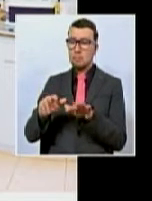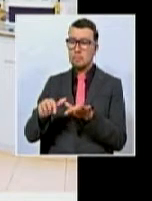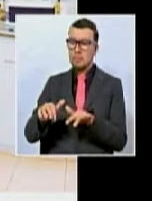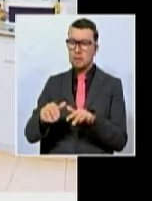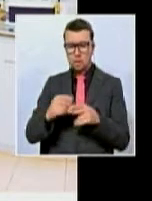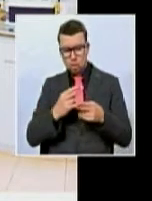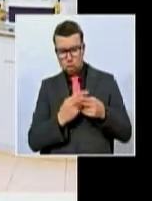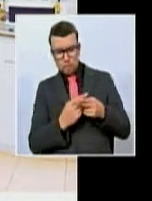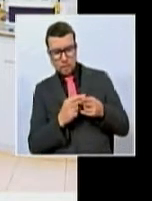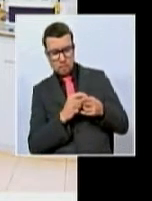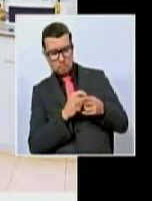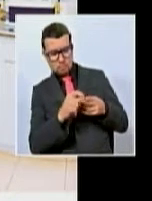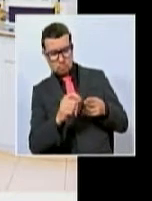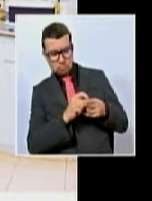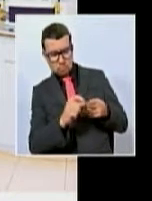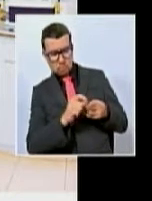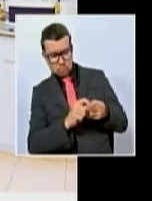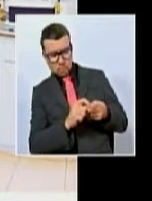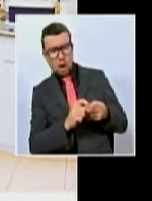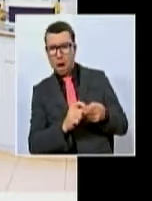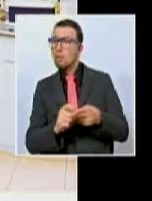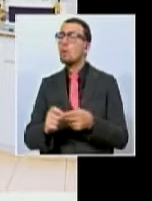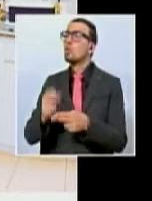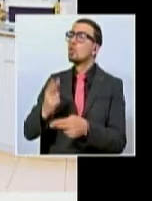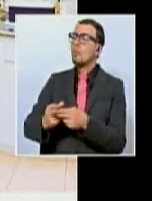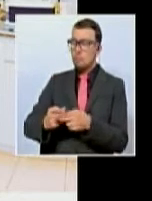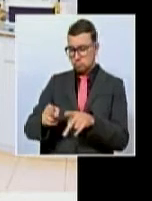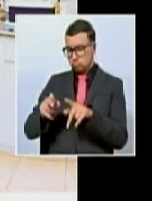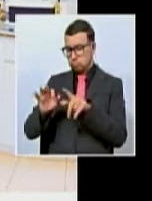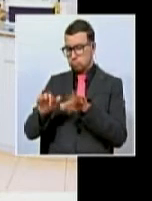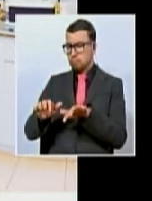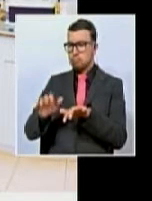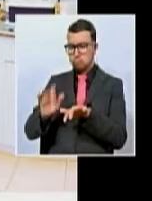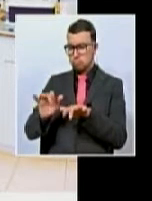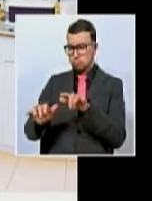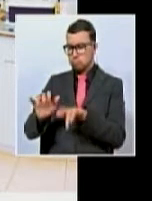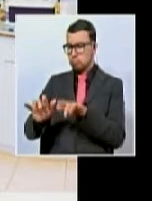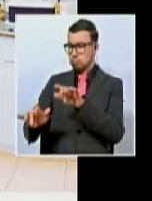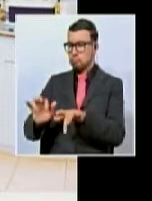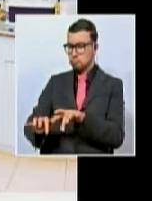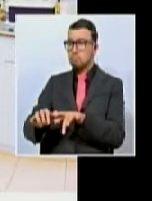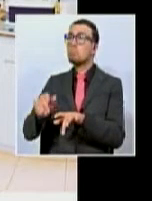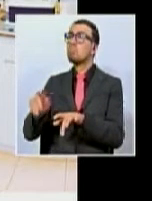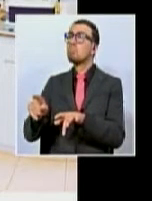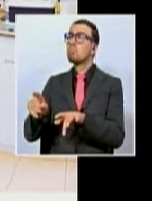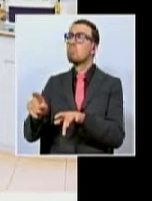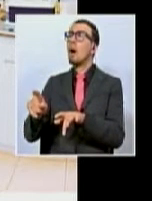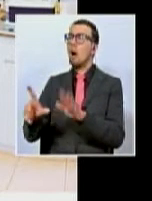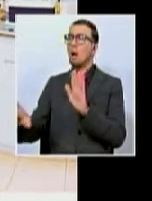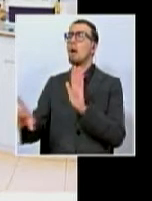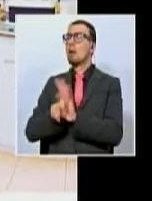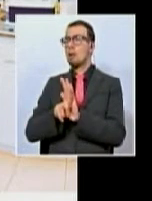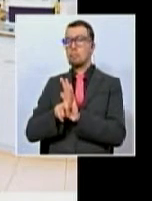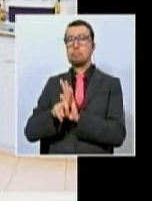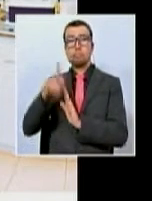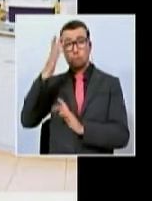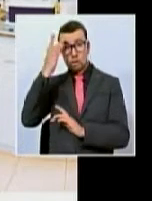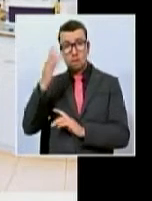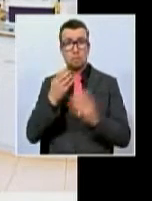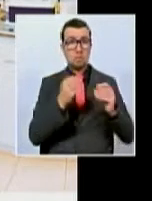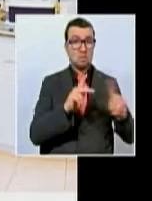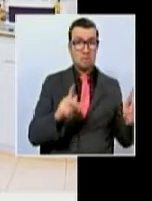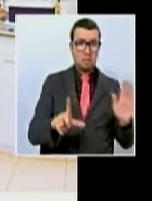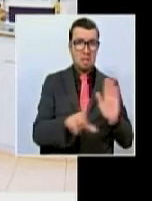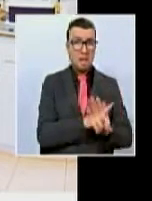sanitario, para verificar que efectivamente haga parte de ese listado oficial que tiene el INVIMA en su página web, porque existe muchísima fraudulencia